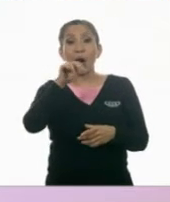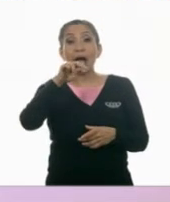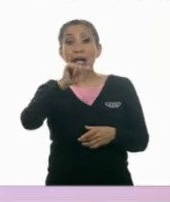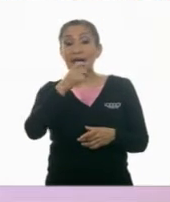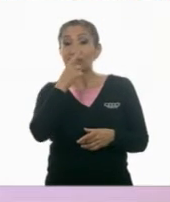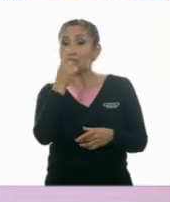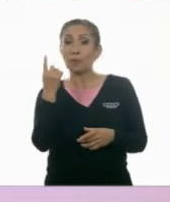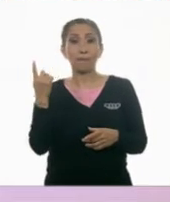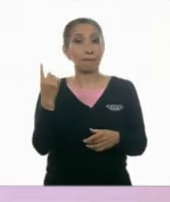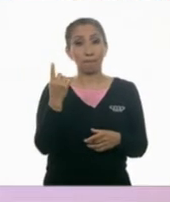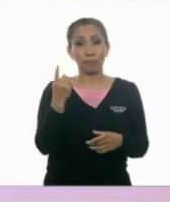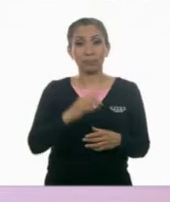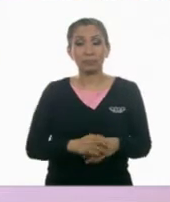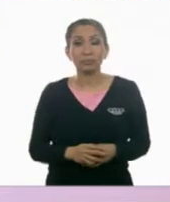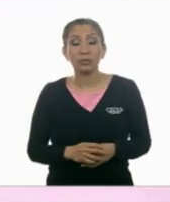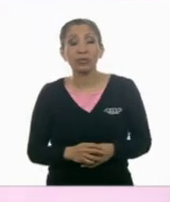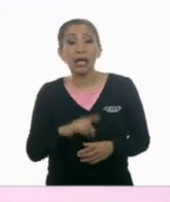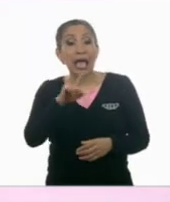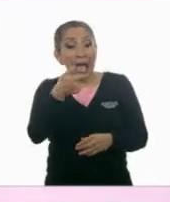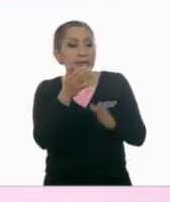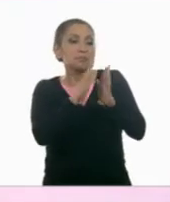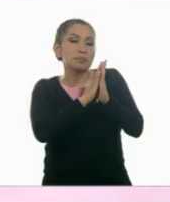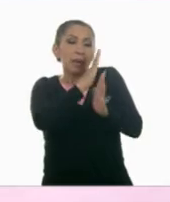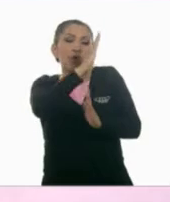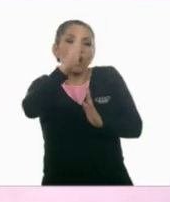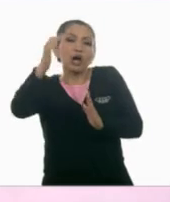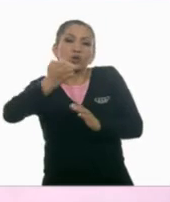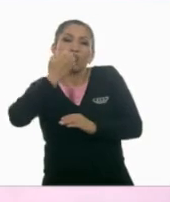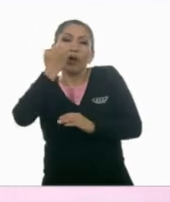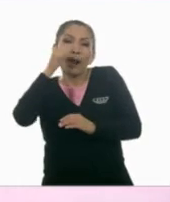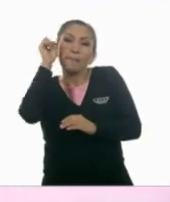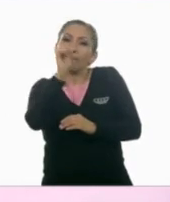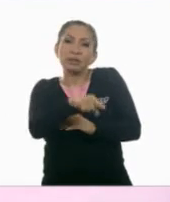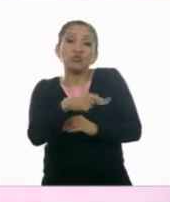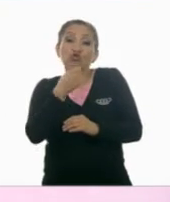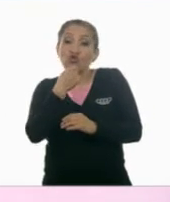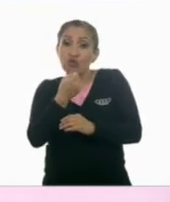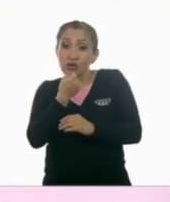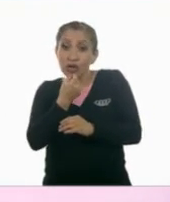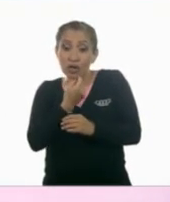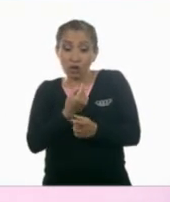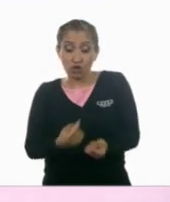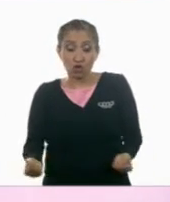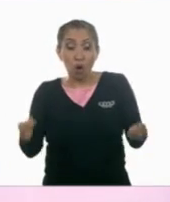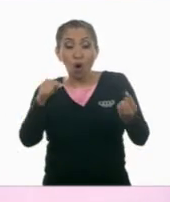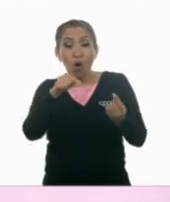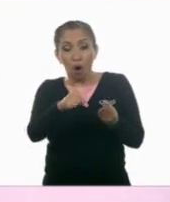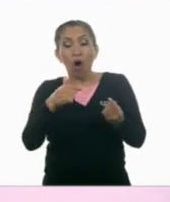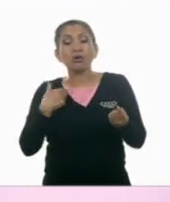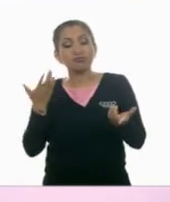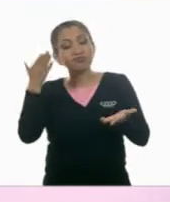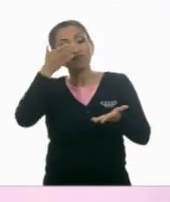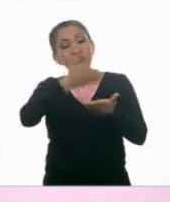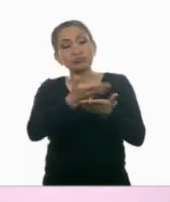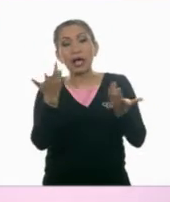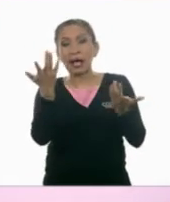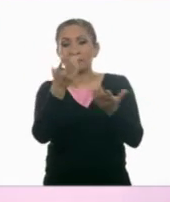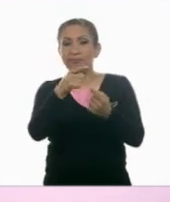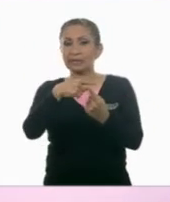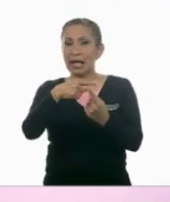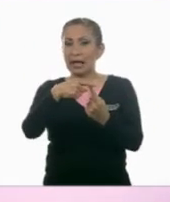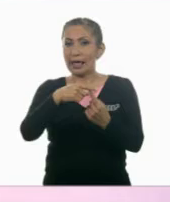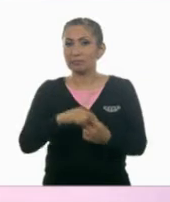dice que es la biblioteca de la escuela y los niños están haciendo una